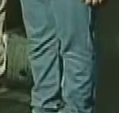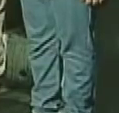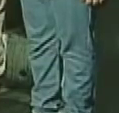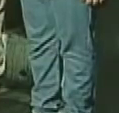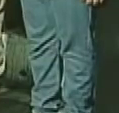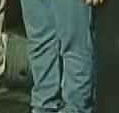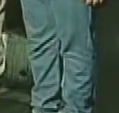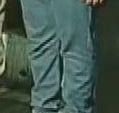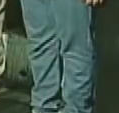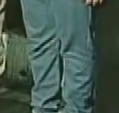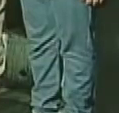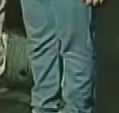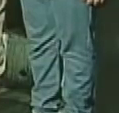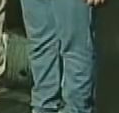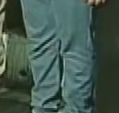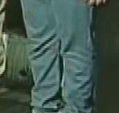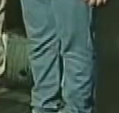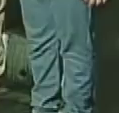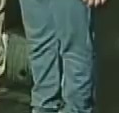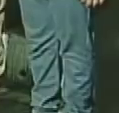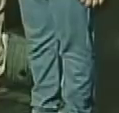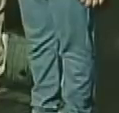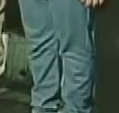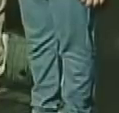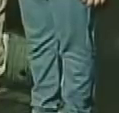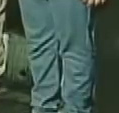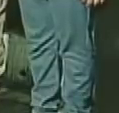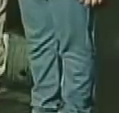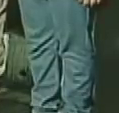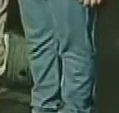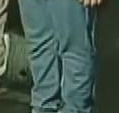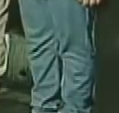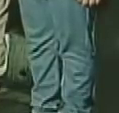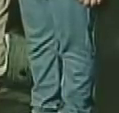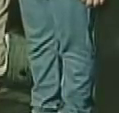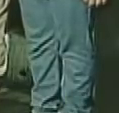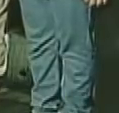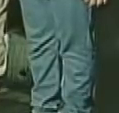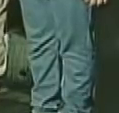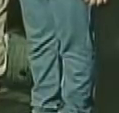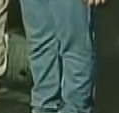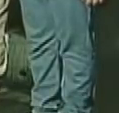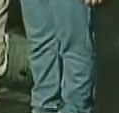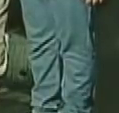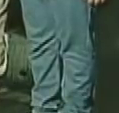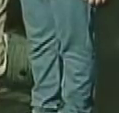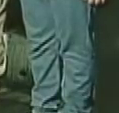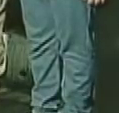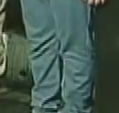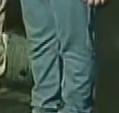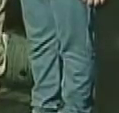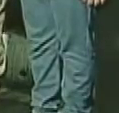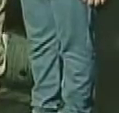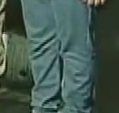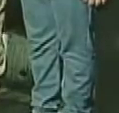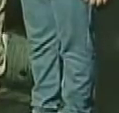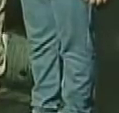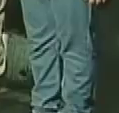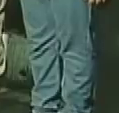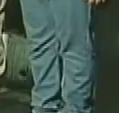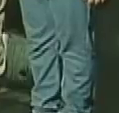también con trabajo. Marco Torres, Rodolfo Marco Torres, gobernador del estado de Aragua. Y venimos a